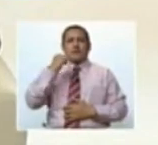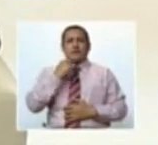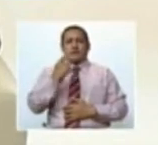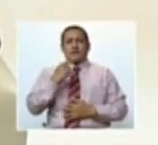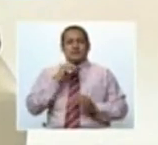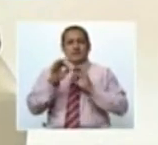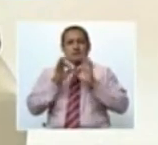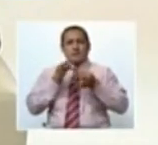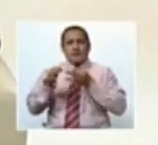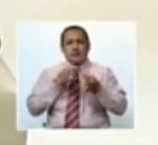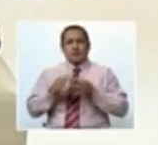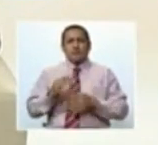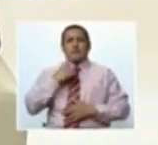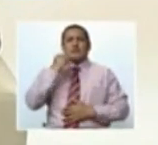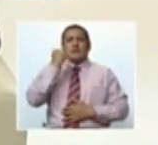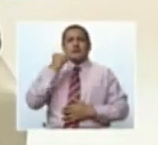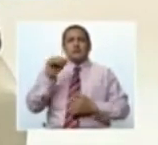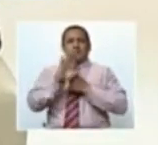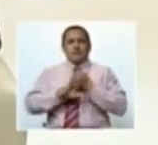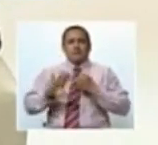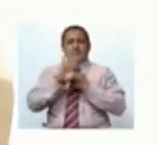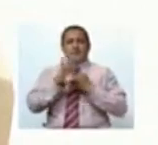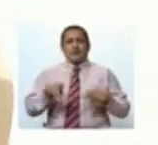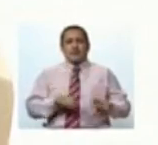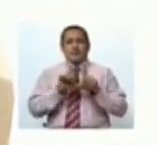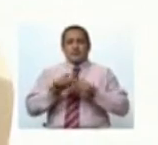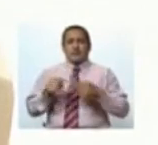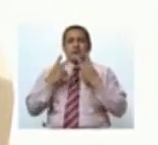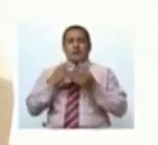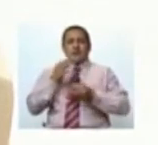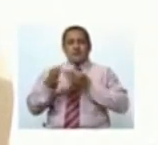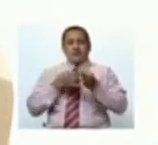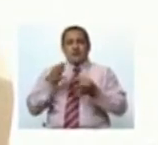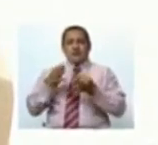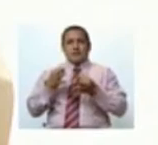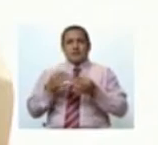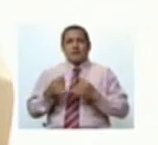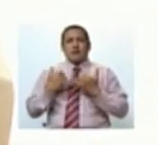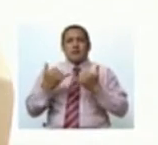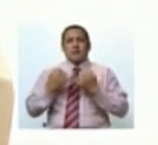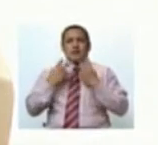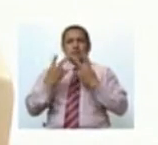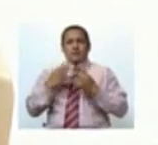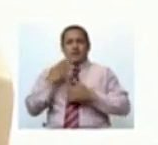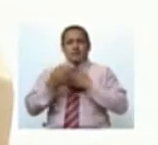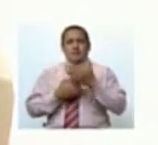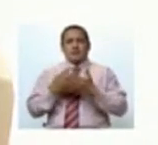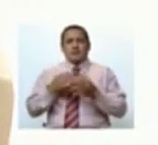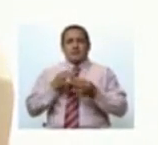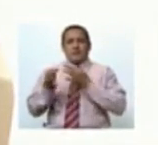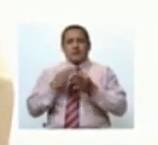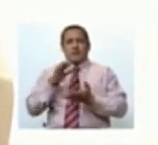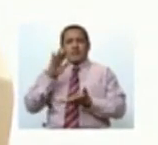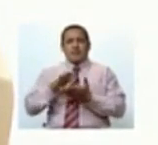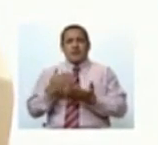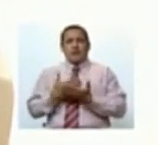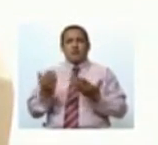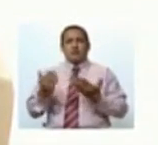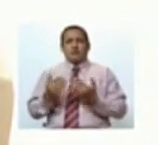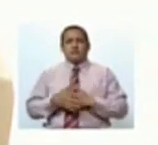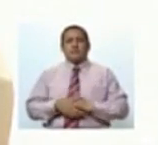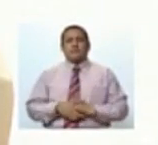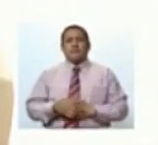derecho que se está discutiendo, el derecho de defensa. Sí, y aquí nuevamente la sentencia, ¿no? que es la que finalmente es la aplicable al